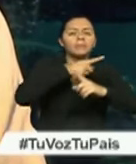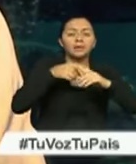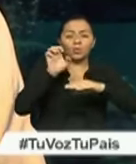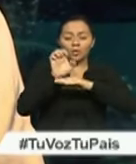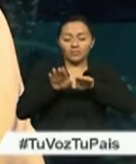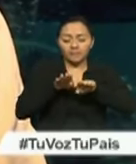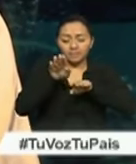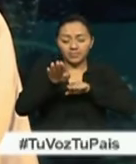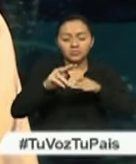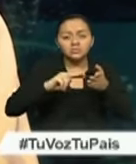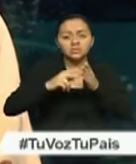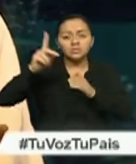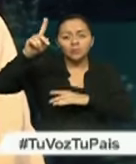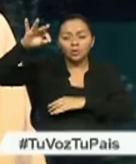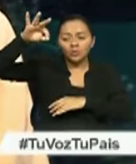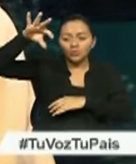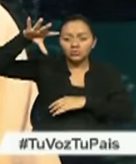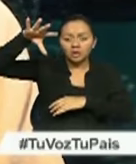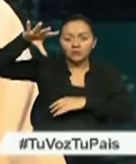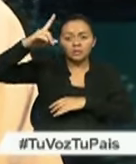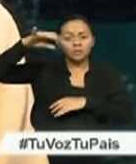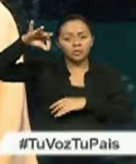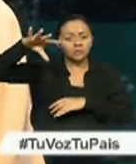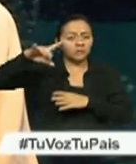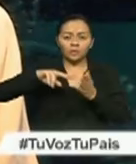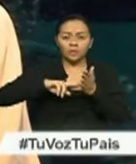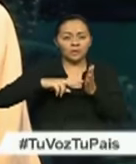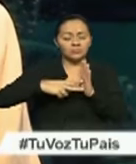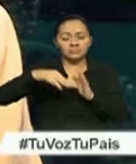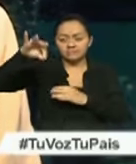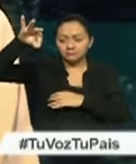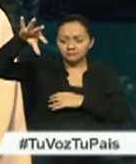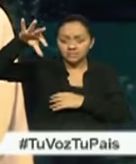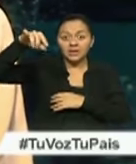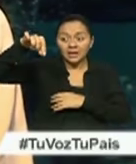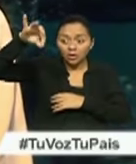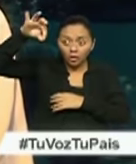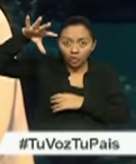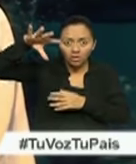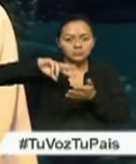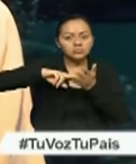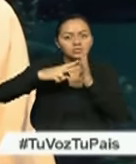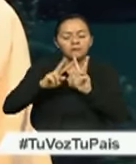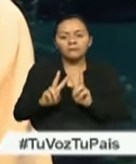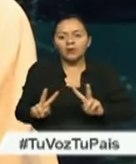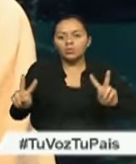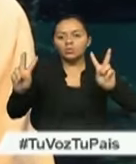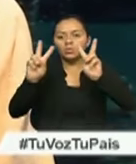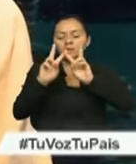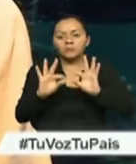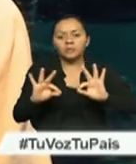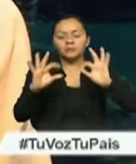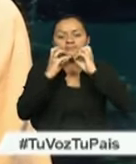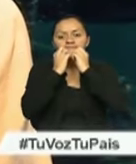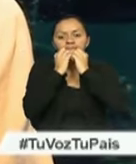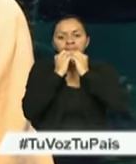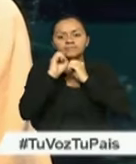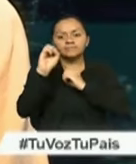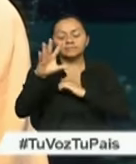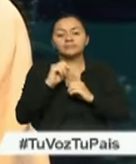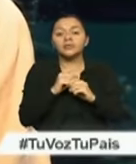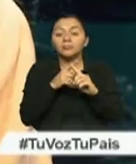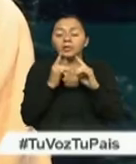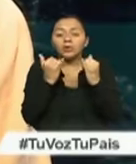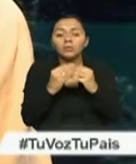grande. Pero aún así, es una gota muy valiosa, única e irreemplazable.